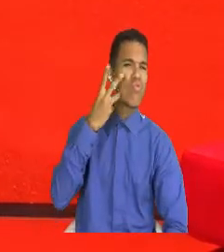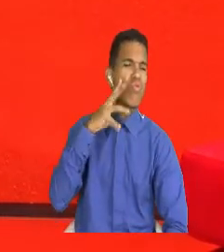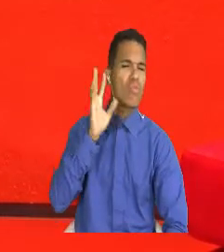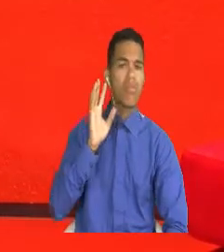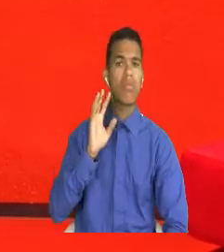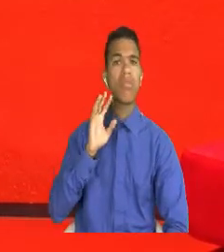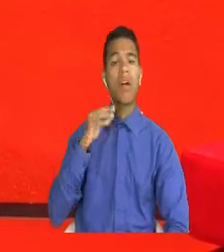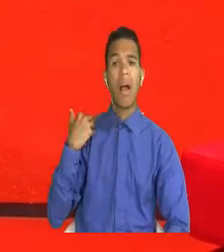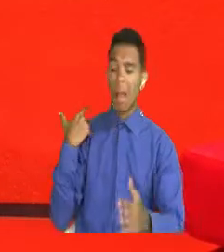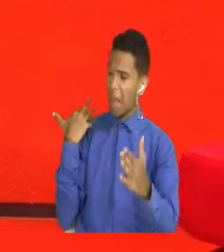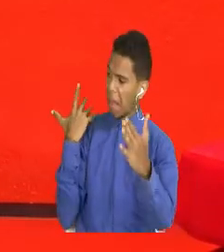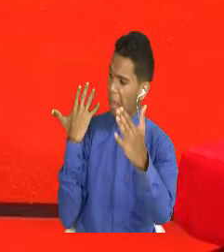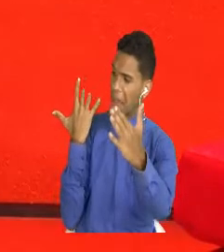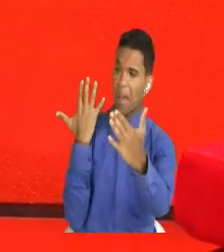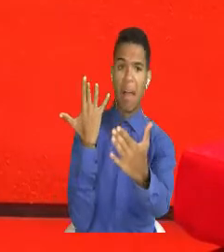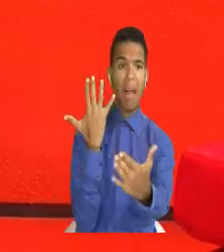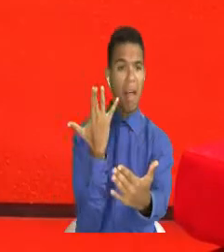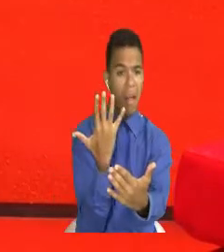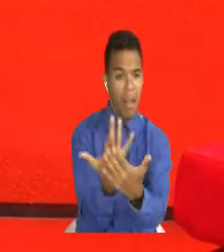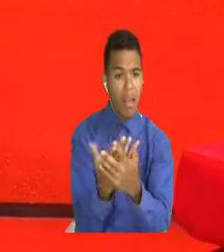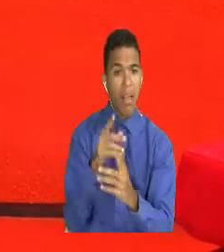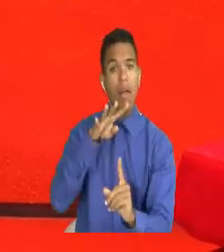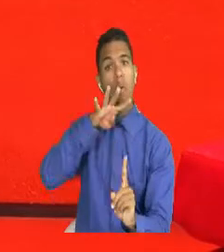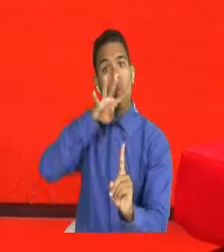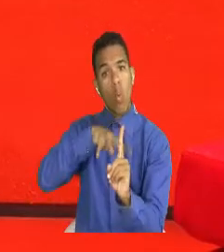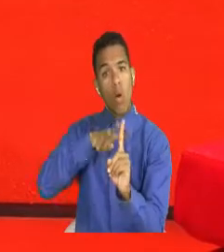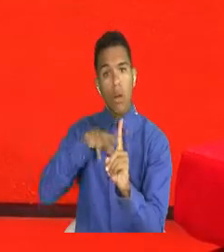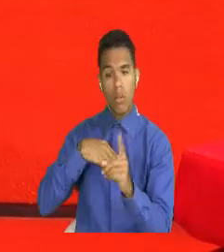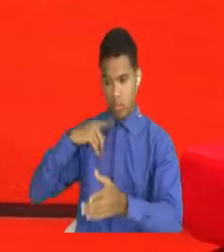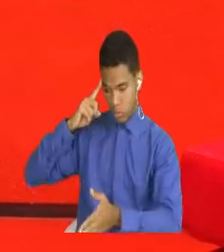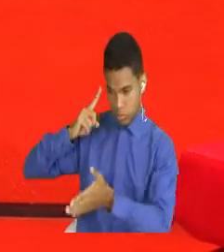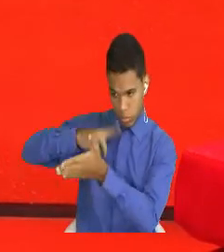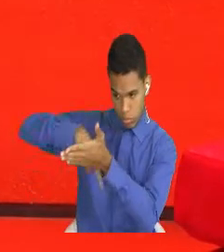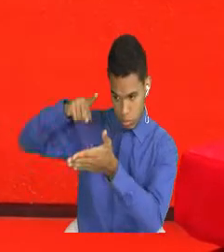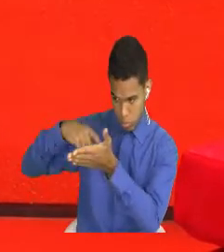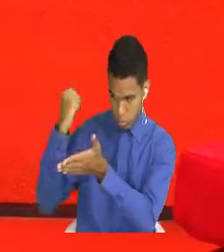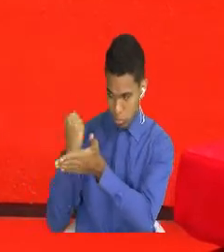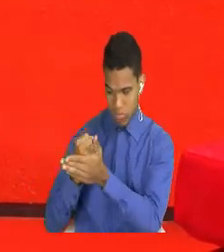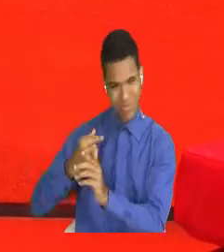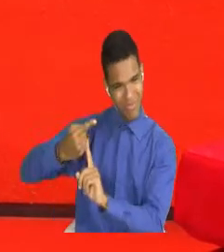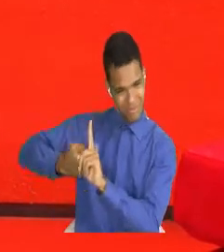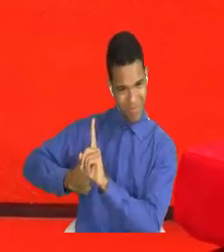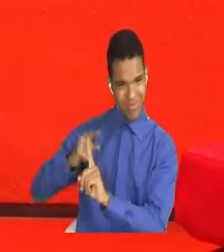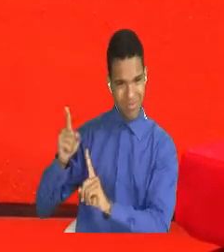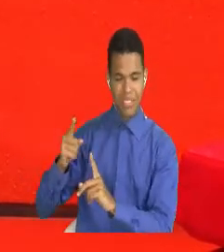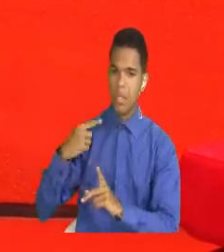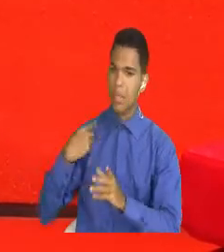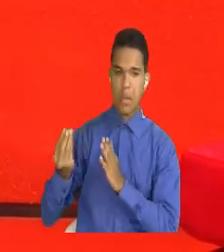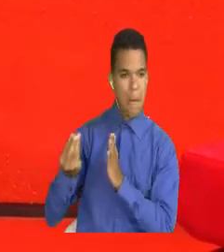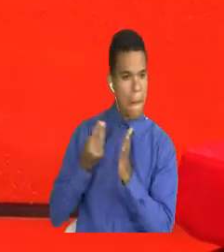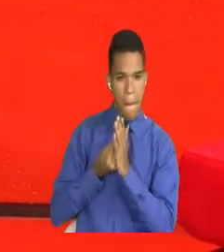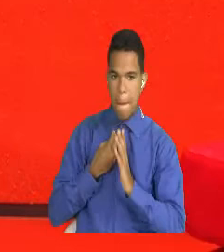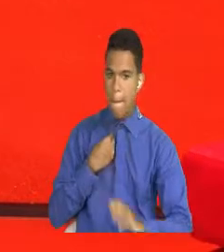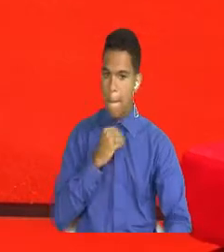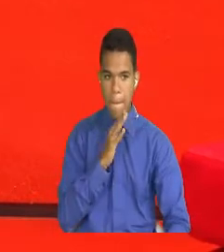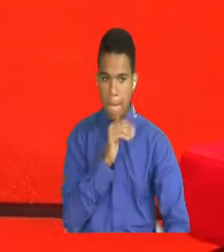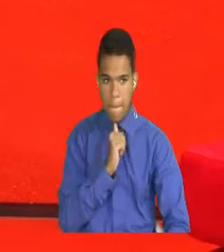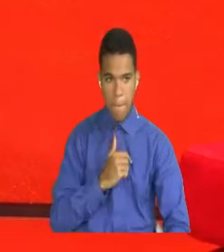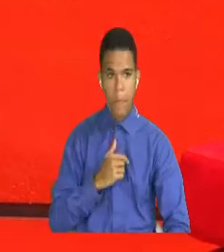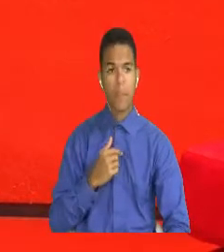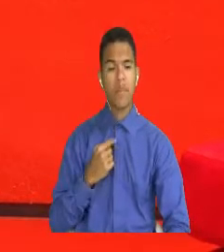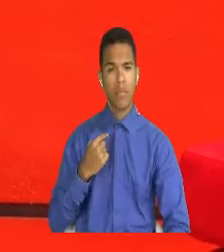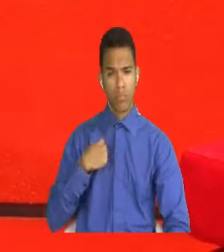establecieron un contrato de arriendo, no le está pagando ni le está dando una contraprestación por estar ahí en el inmueble, usted